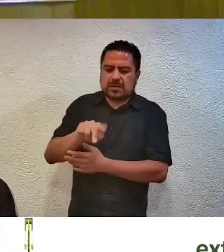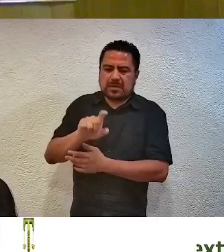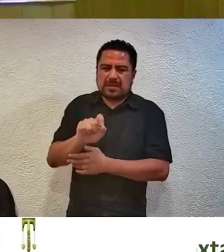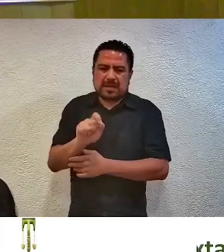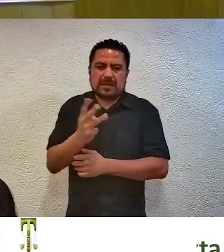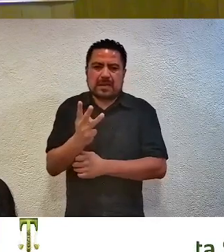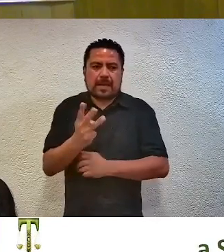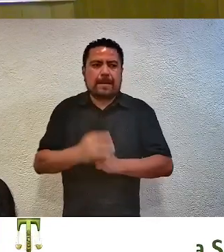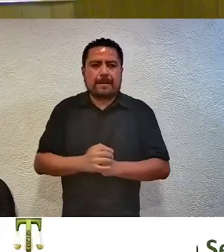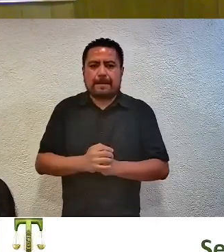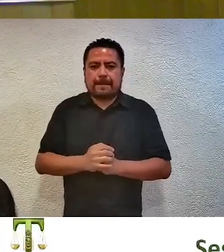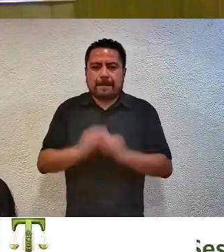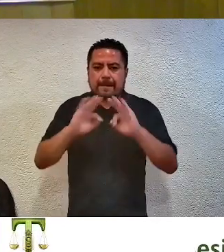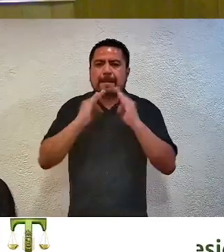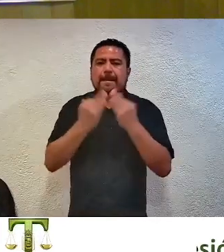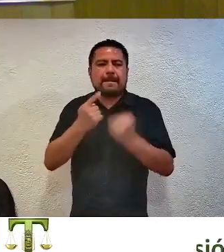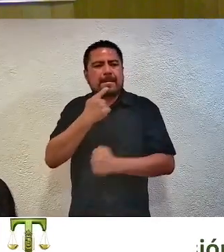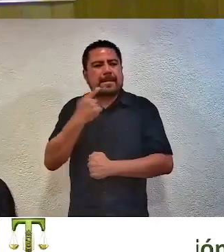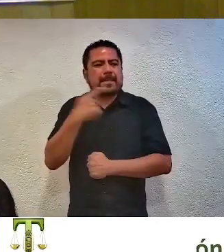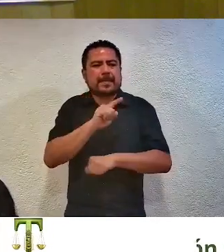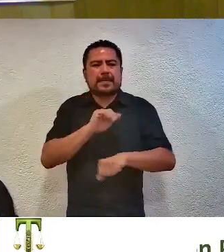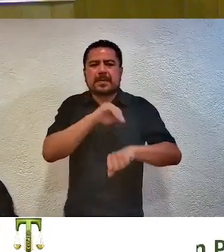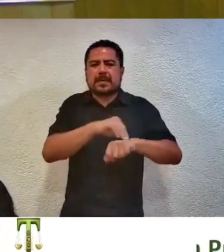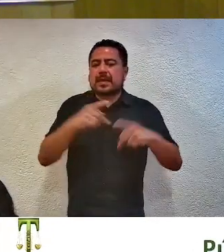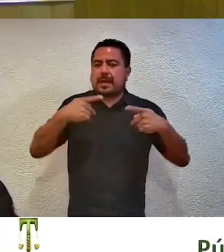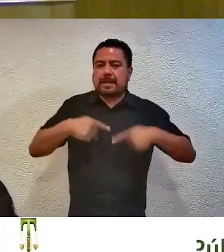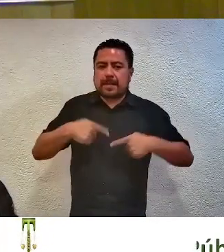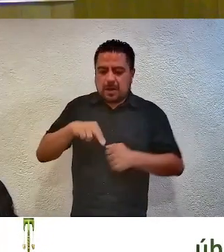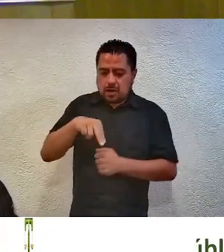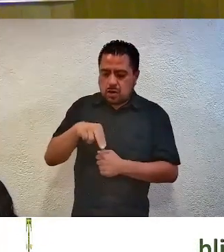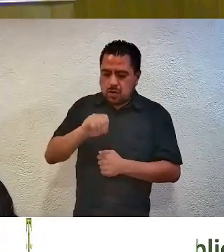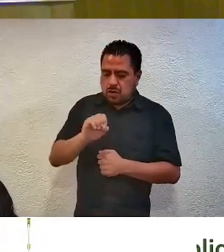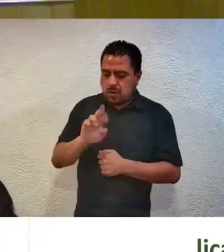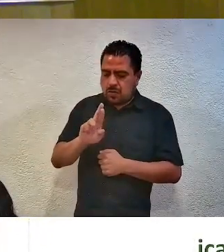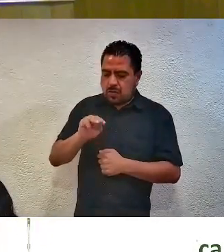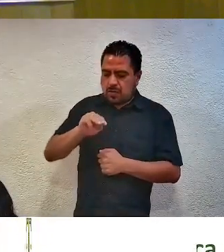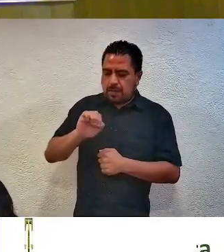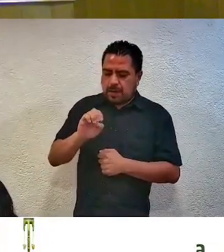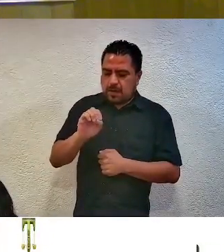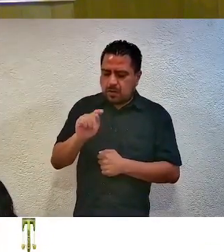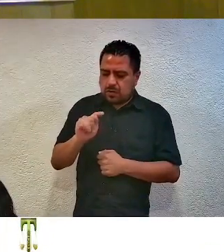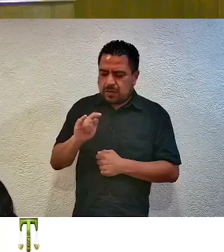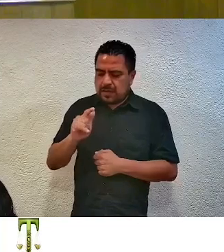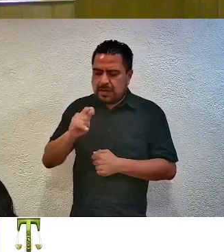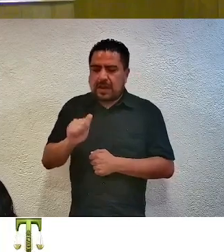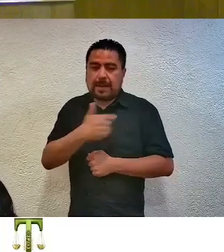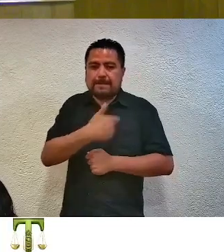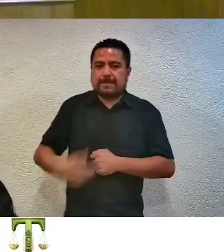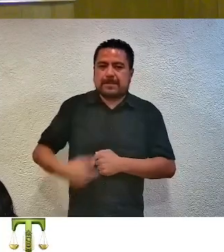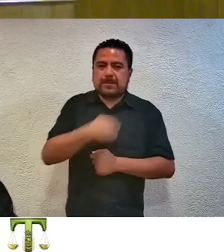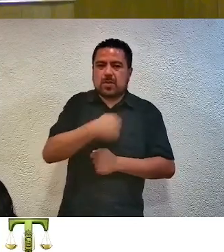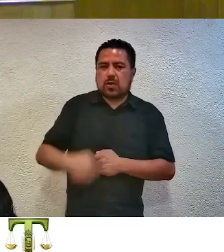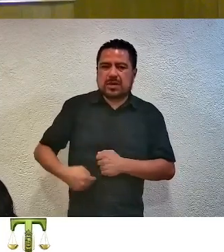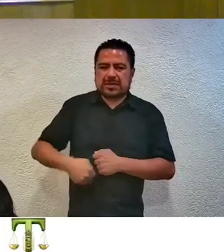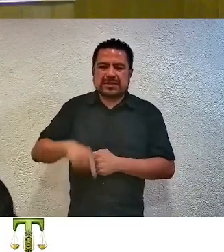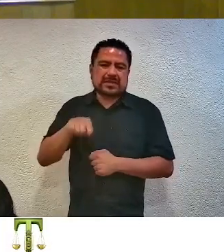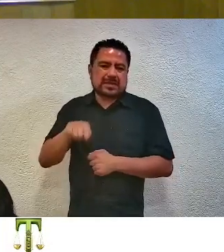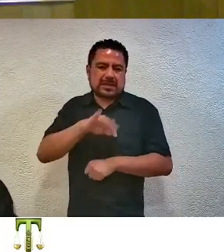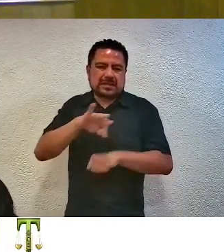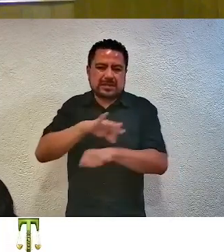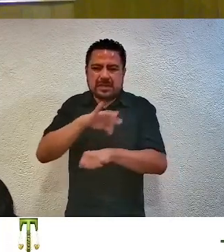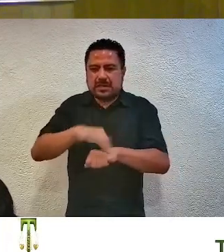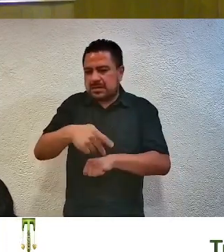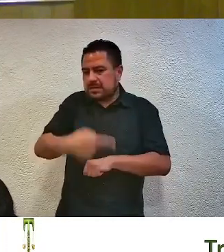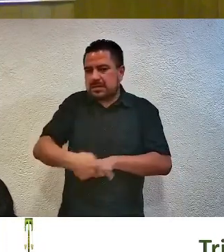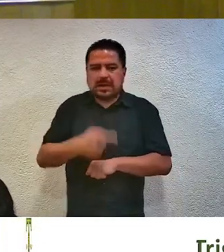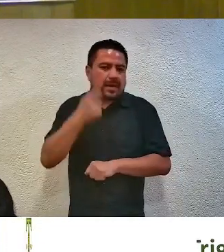2023, formado por la queja presentada por la ciudadana Norma Otilia Hernández Martínez, en su calidad de presidenta municipal del Ayuntamiento de Chilpancingo